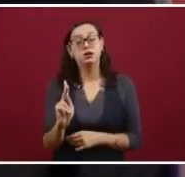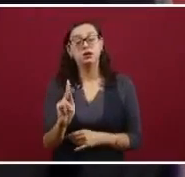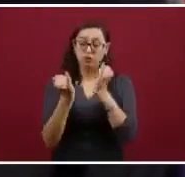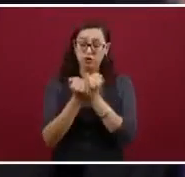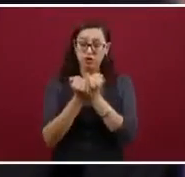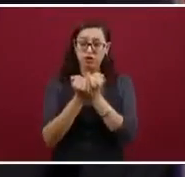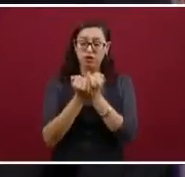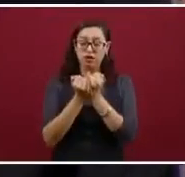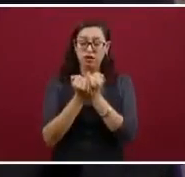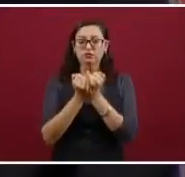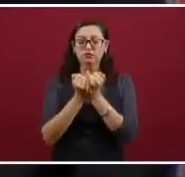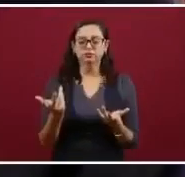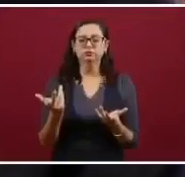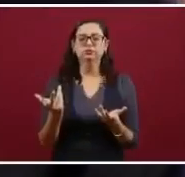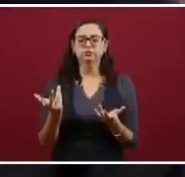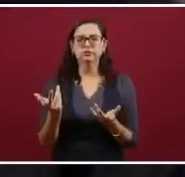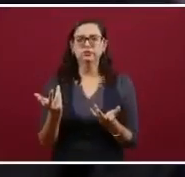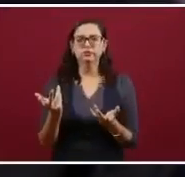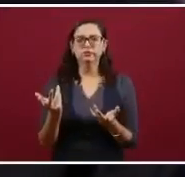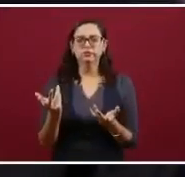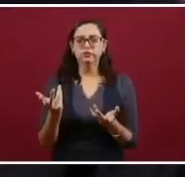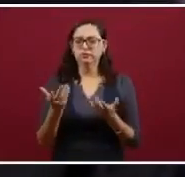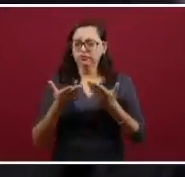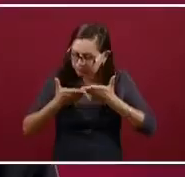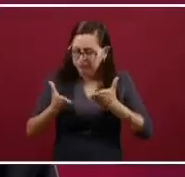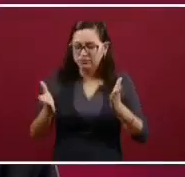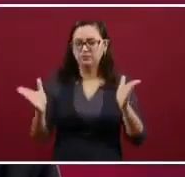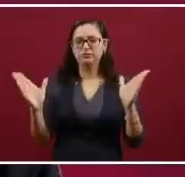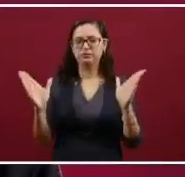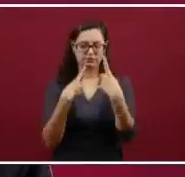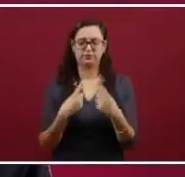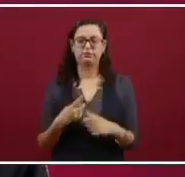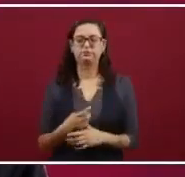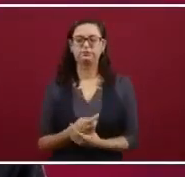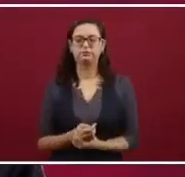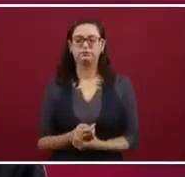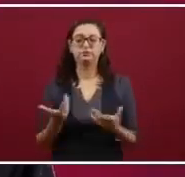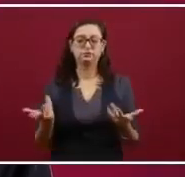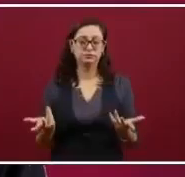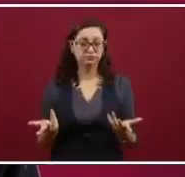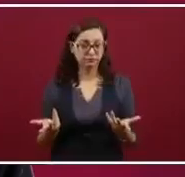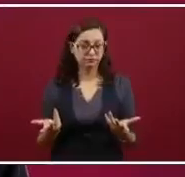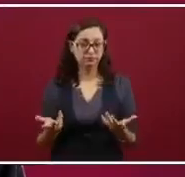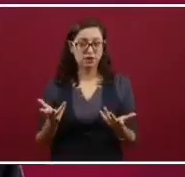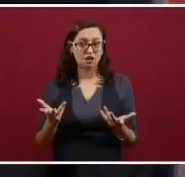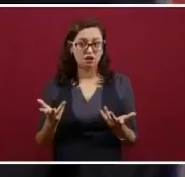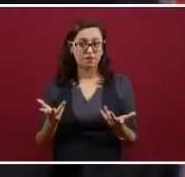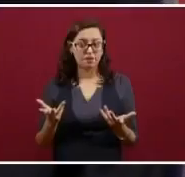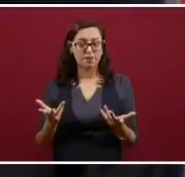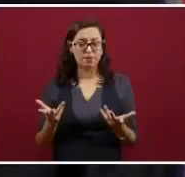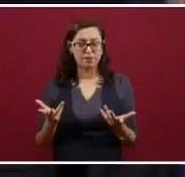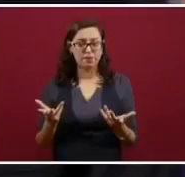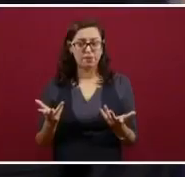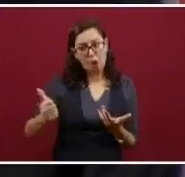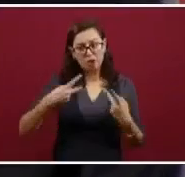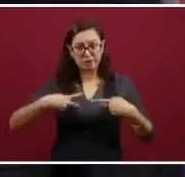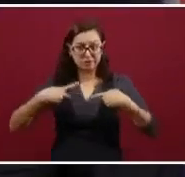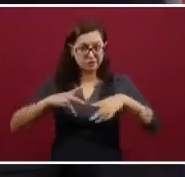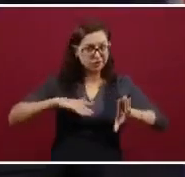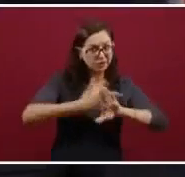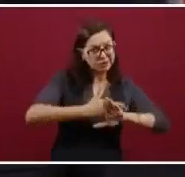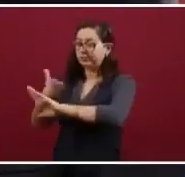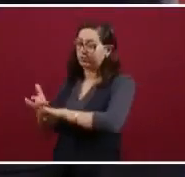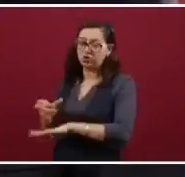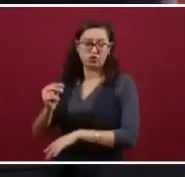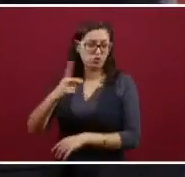mismo tiempo hay puertas abiertas para el diálogo, de modo que no se afecte a terceros, si se